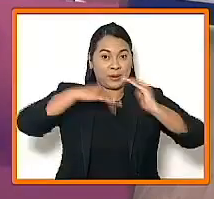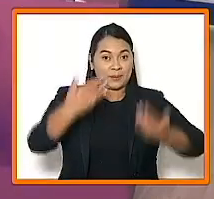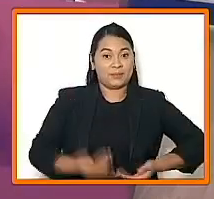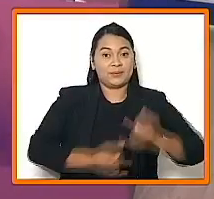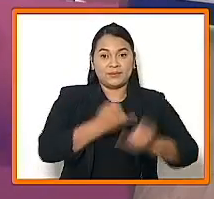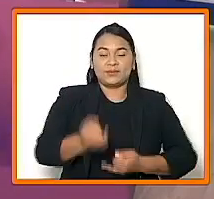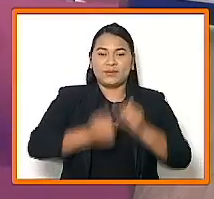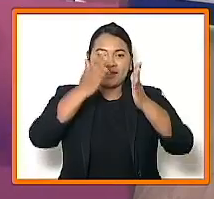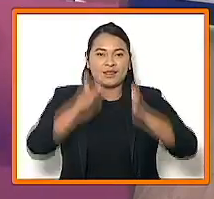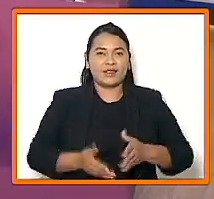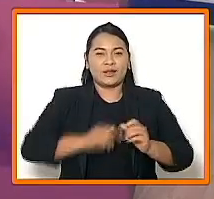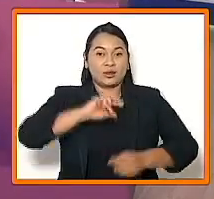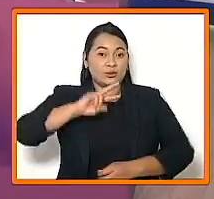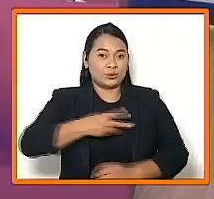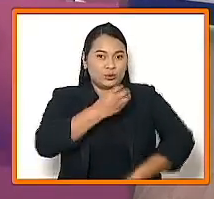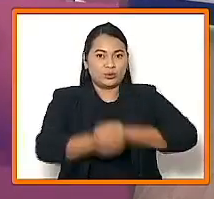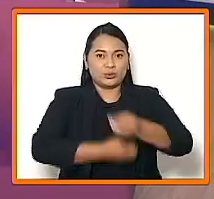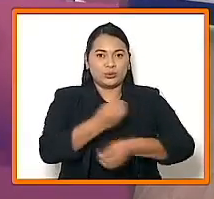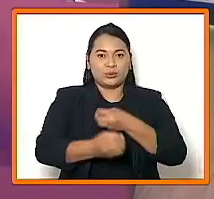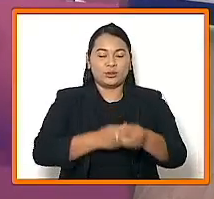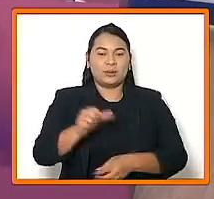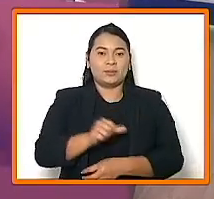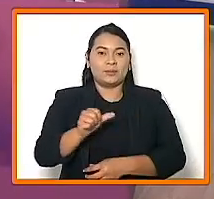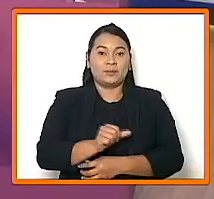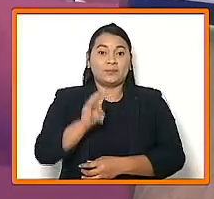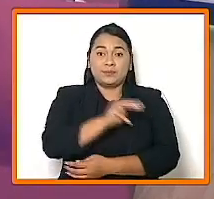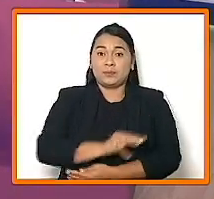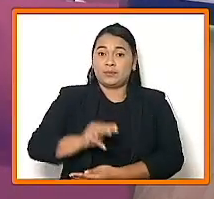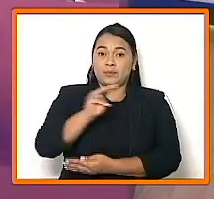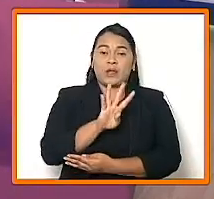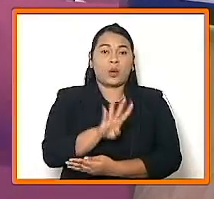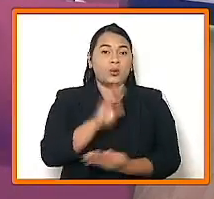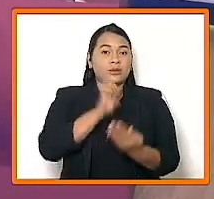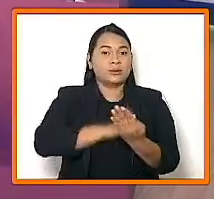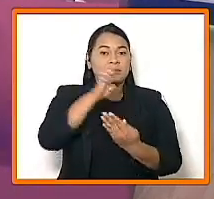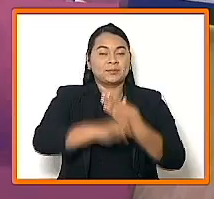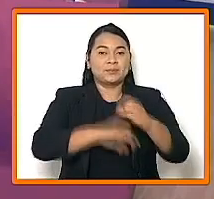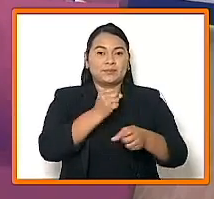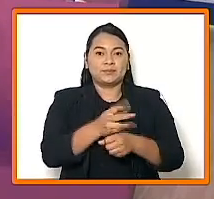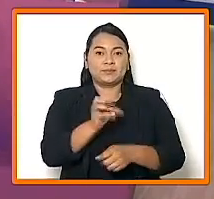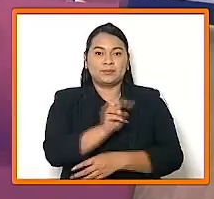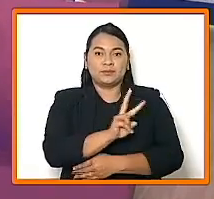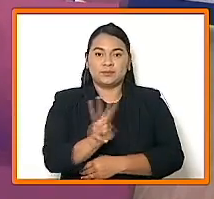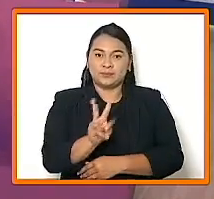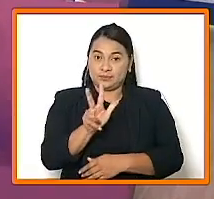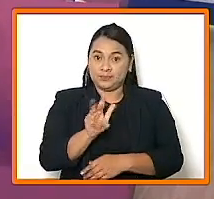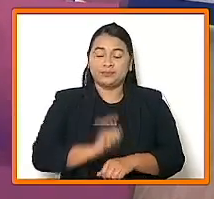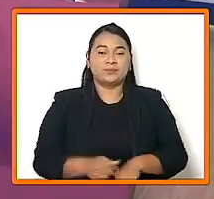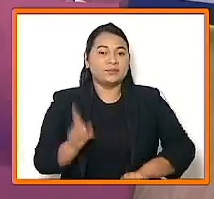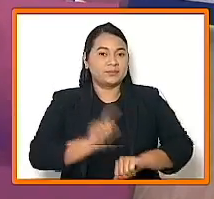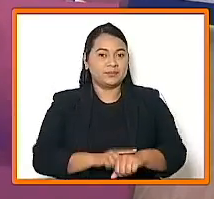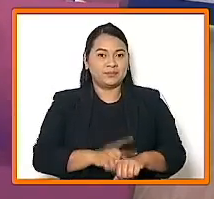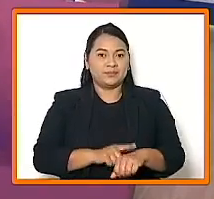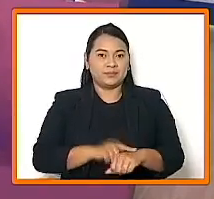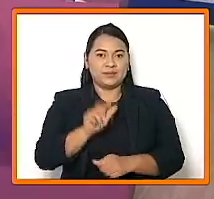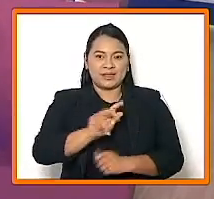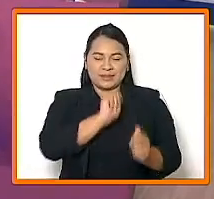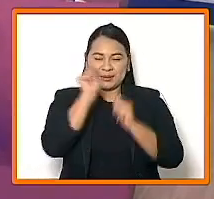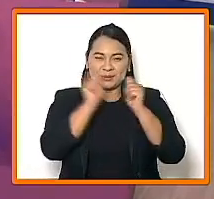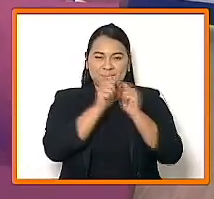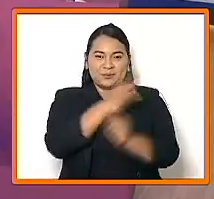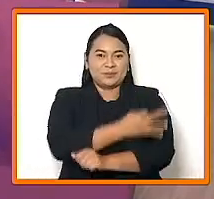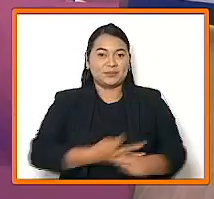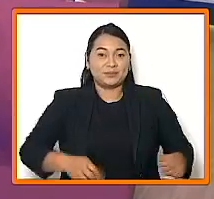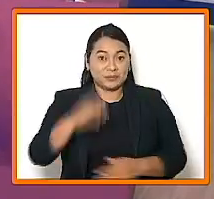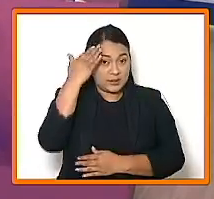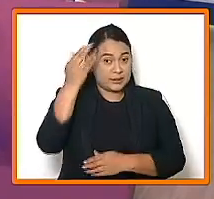Bienvenidos, queridos jugadores, a nuestro segundo sorteo del día de hoy, miércoles 4 de enero del año 2023. Cuando el reloj marca las 3 en punto de la